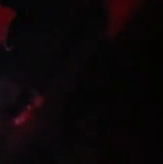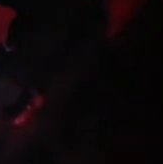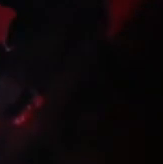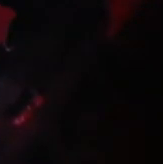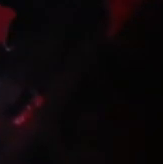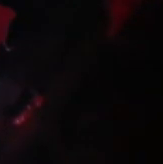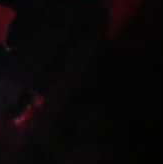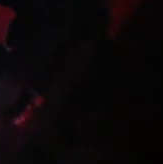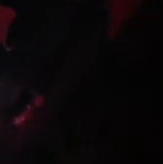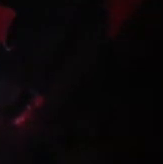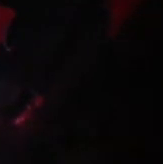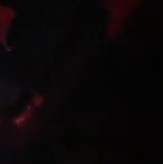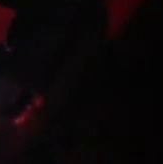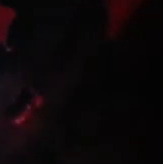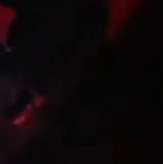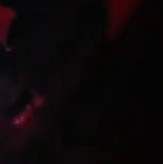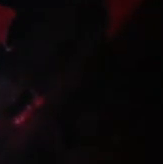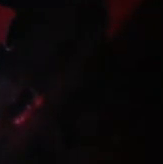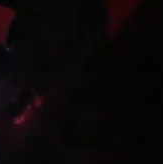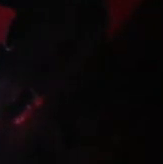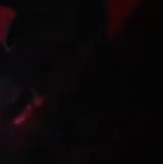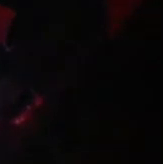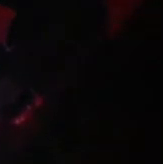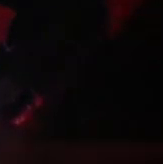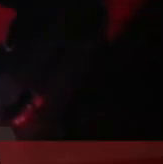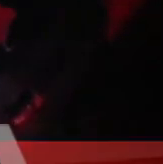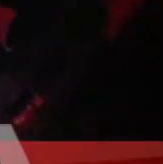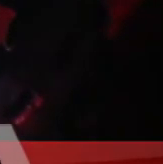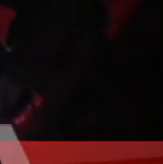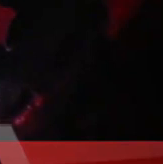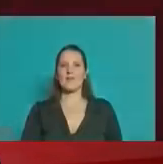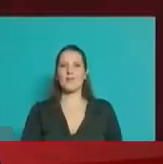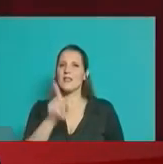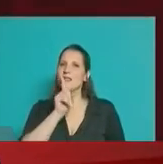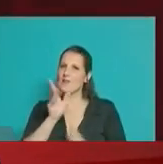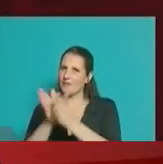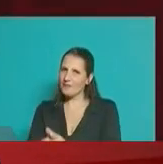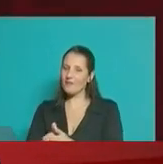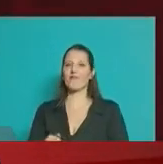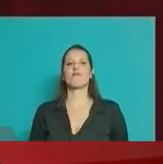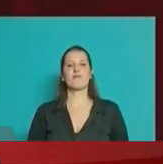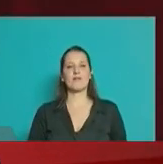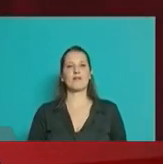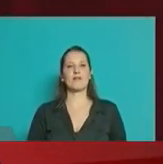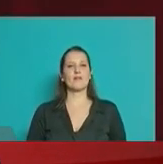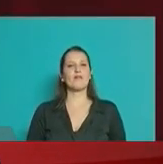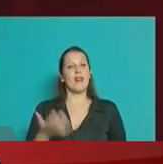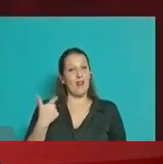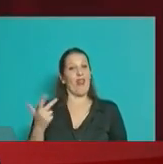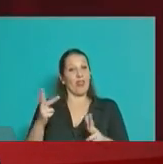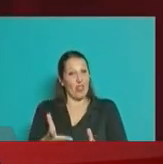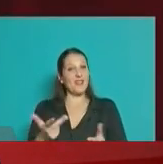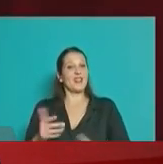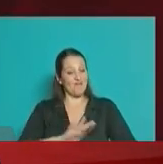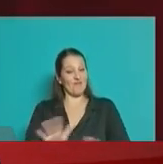que duró un poco más de una hora y terminó hace algunos minutos. Como decía, es una